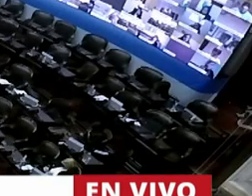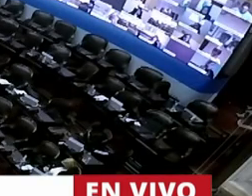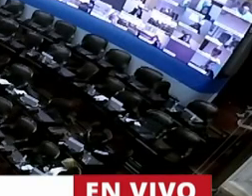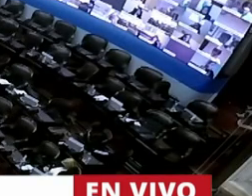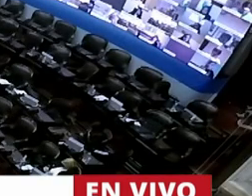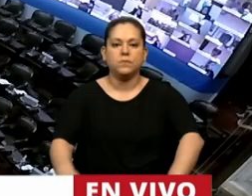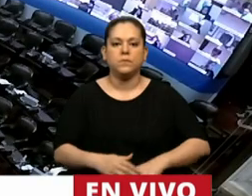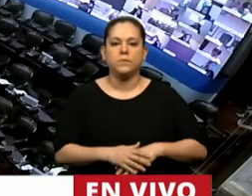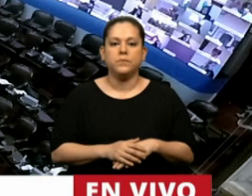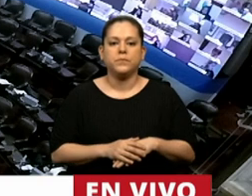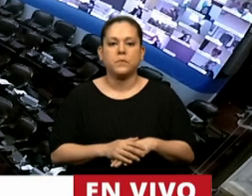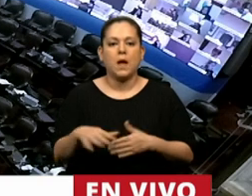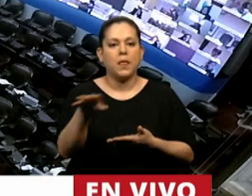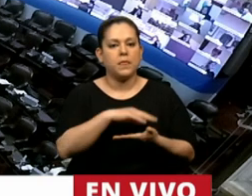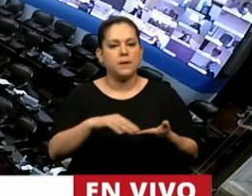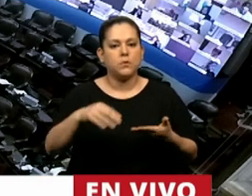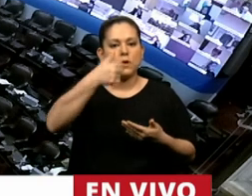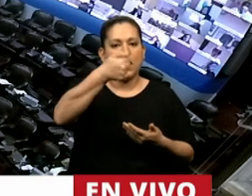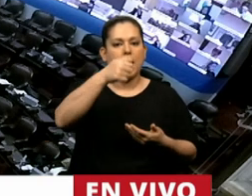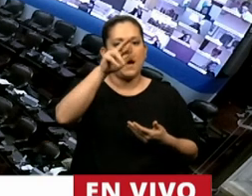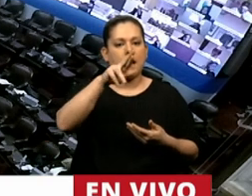arjo Muchas gracias